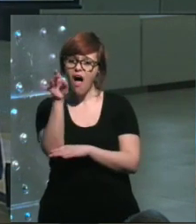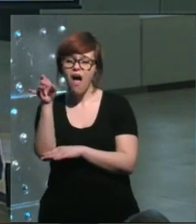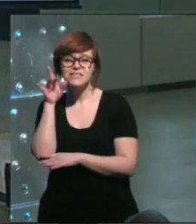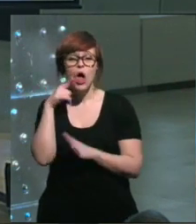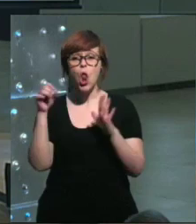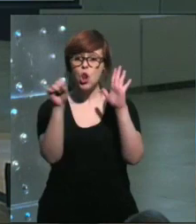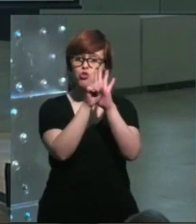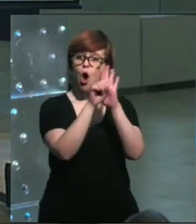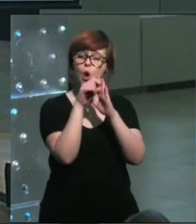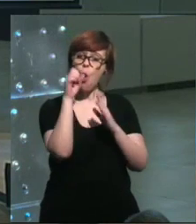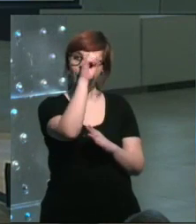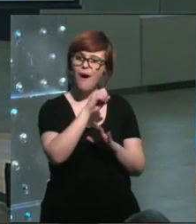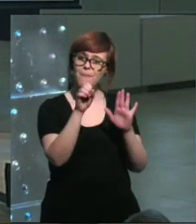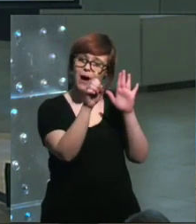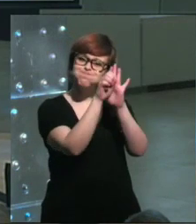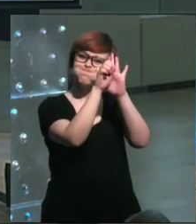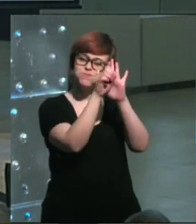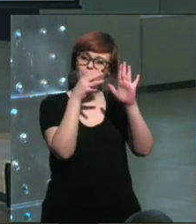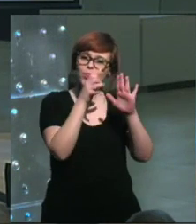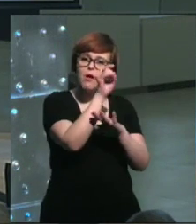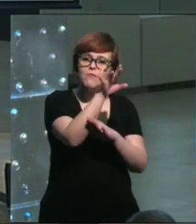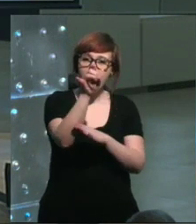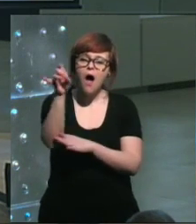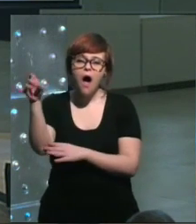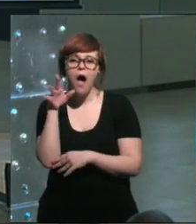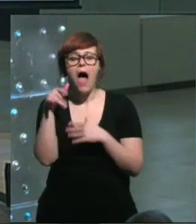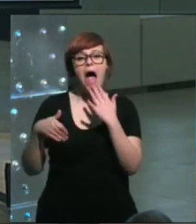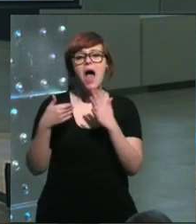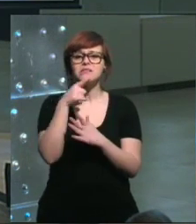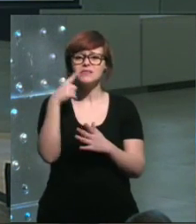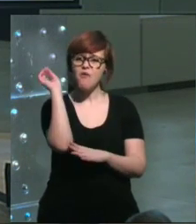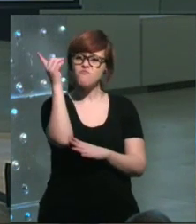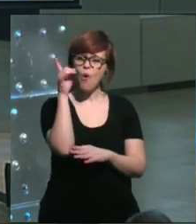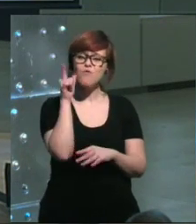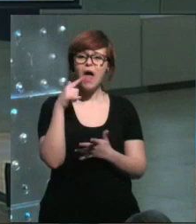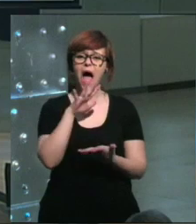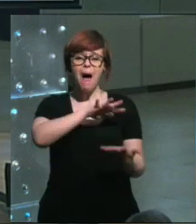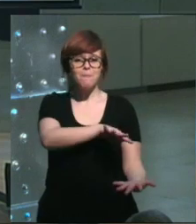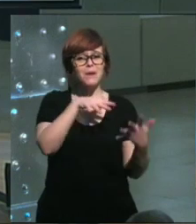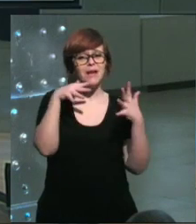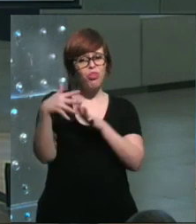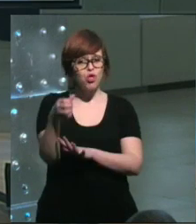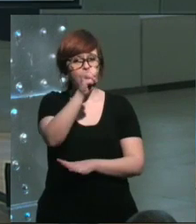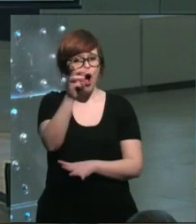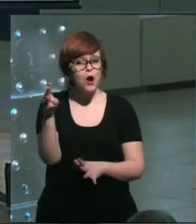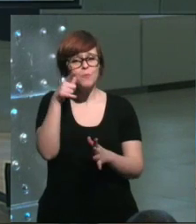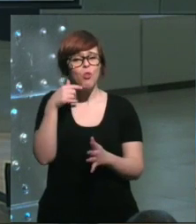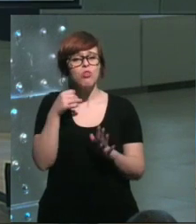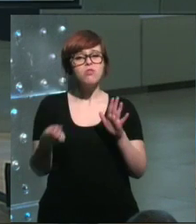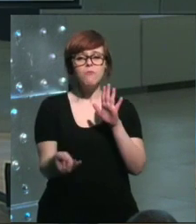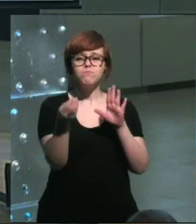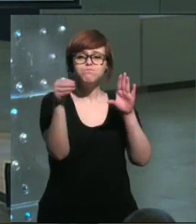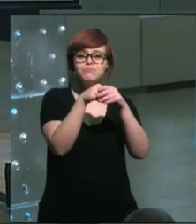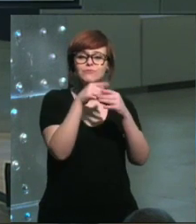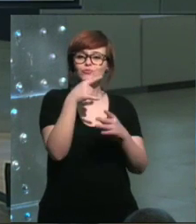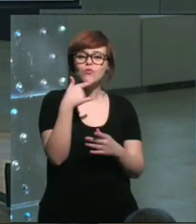personas. Era tan sofisticada que podías bajarte una aplicación a tu teléfono móvil y crear grupos en tu teléfono móvil sin tener que ponerlos uno por